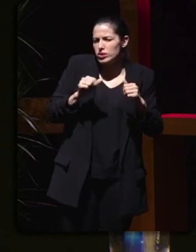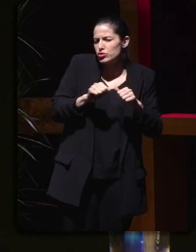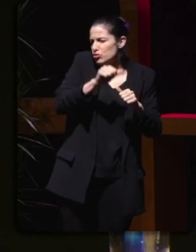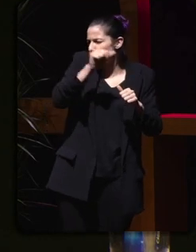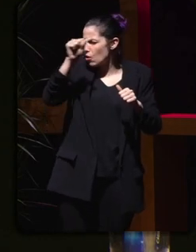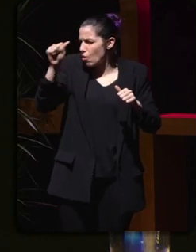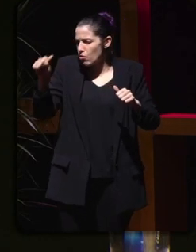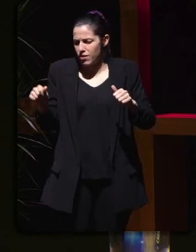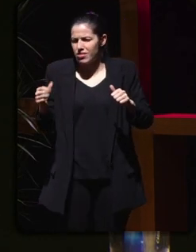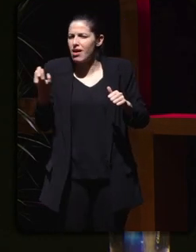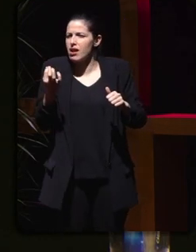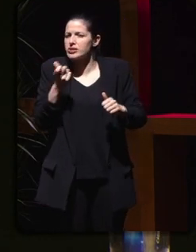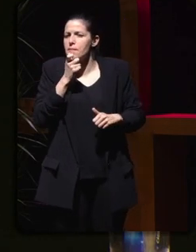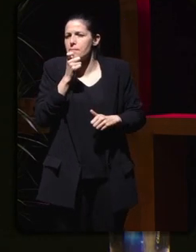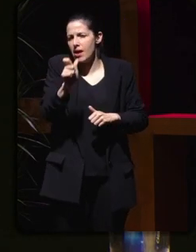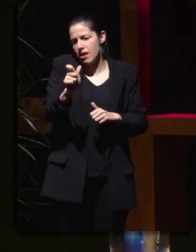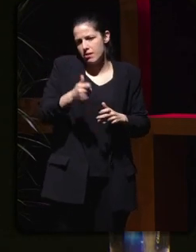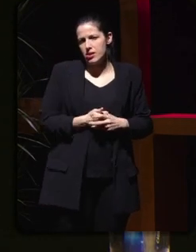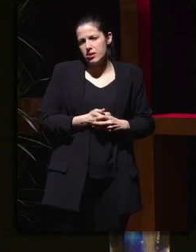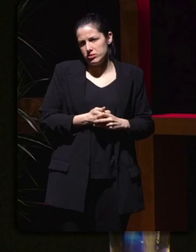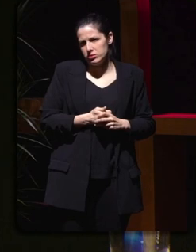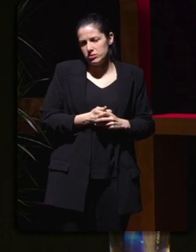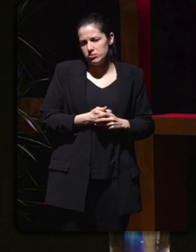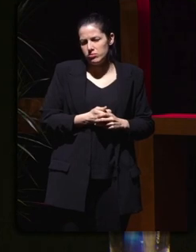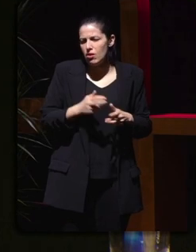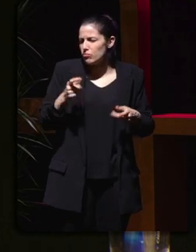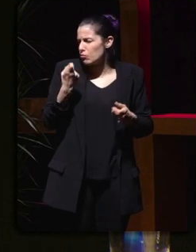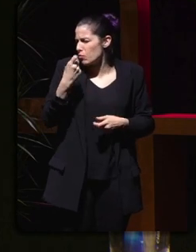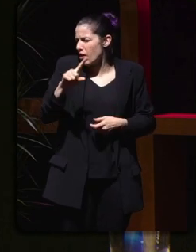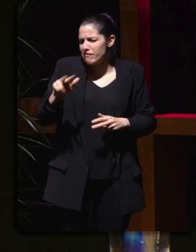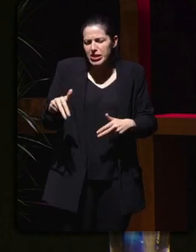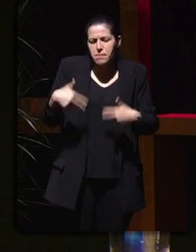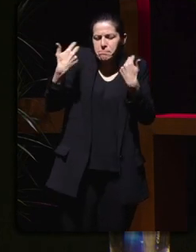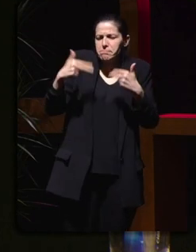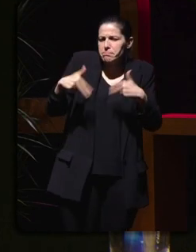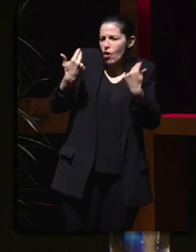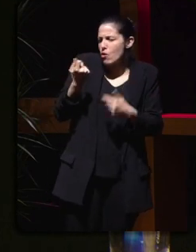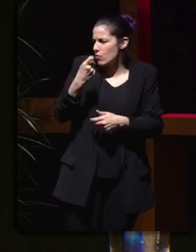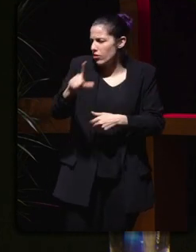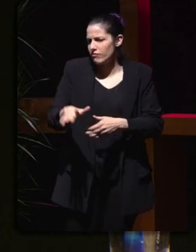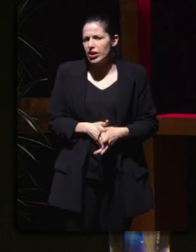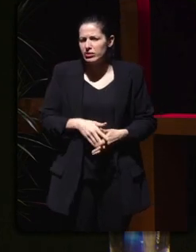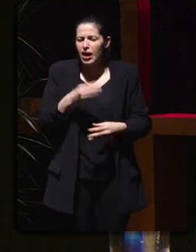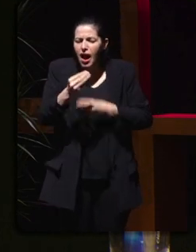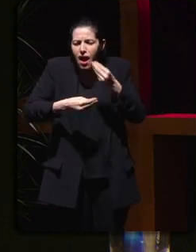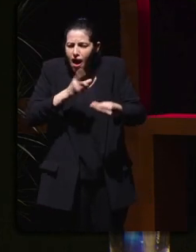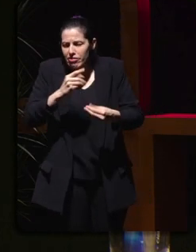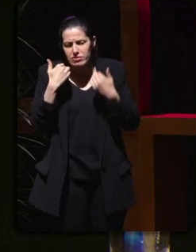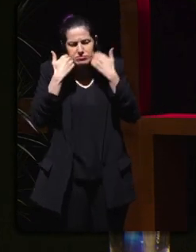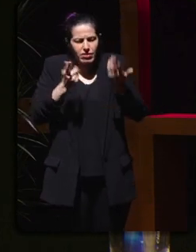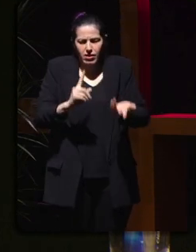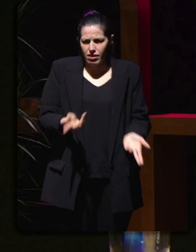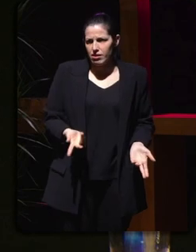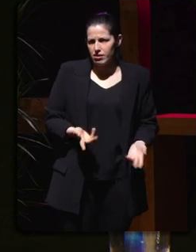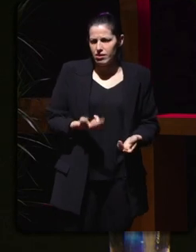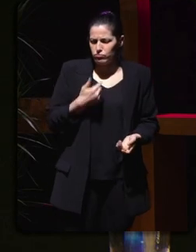son las palabras no necesitas permiso de nadie si no lo haces porque no te da la gana No me pongas excusas lingüísticas dime que no quieres y